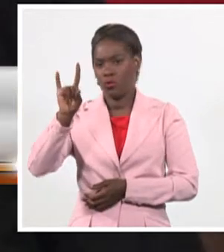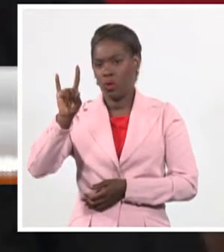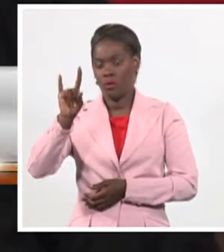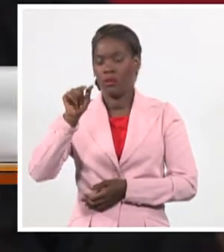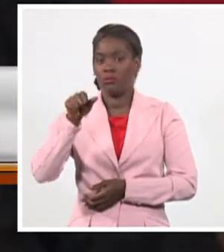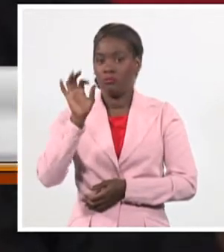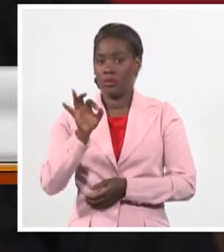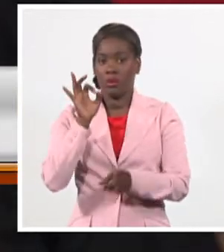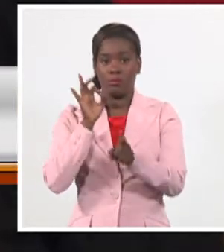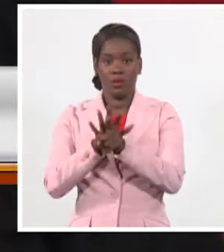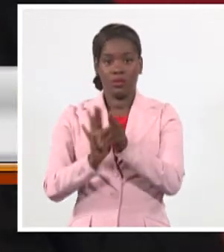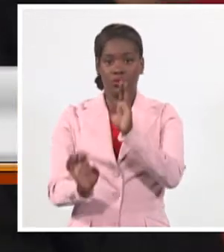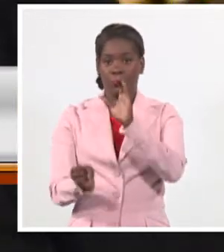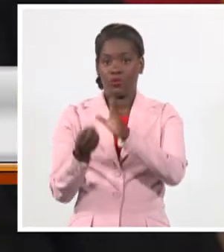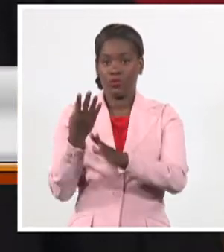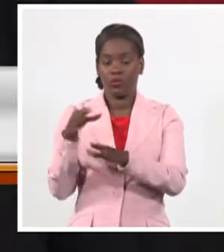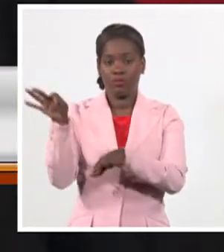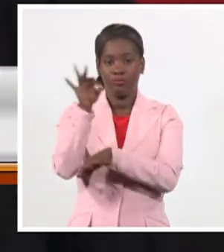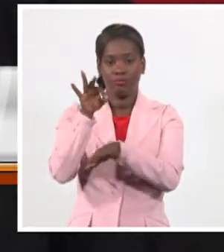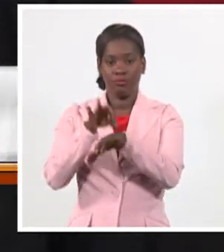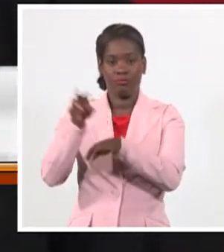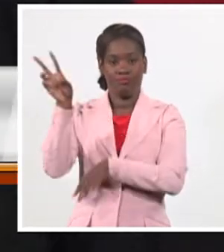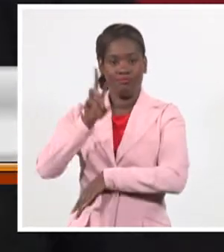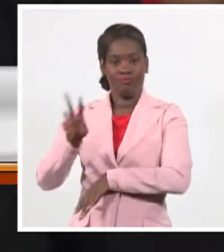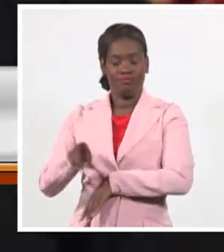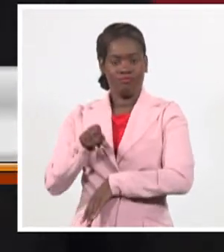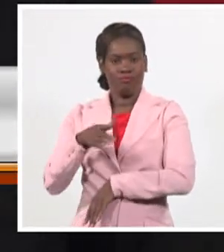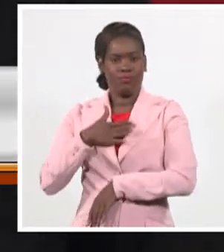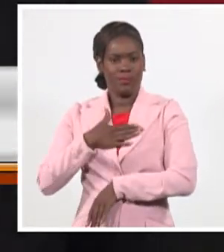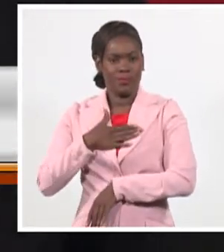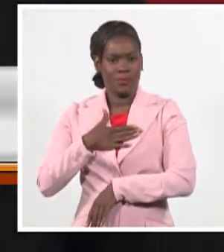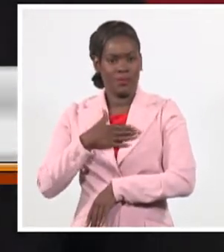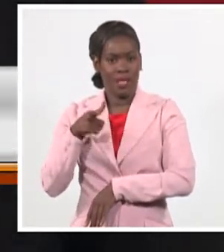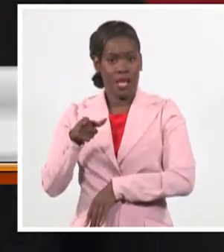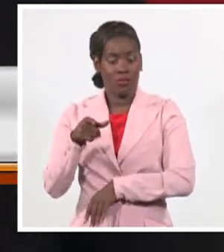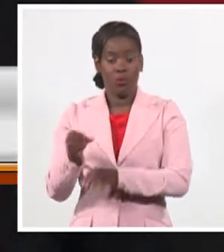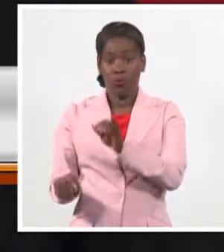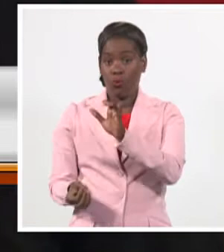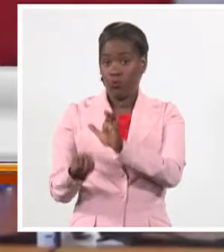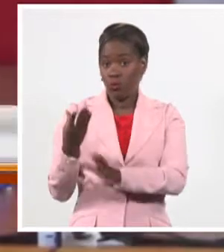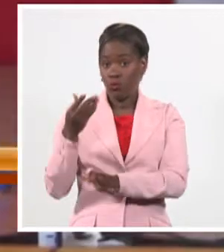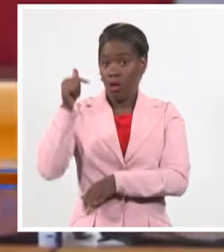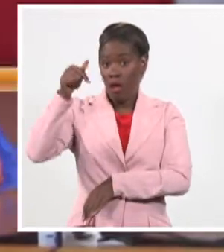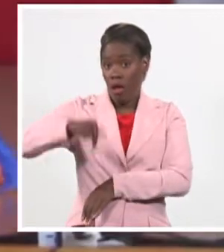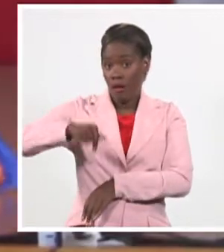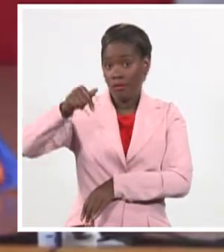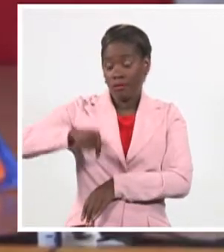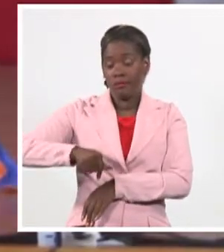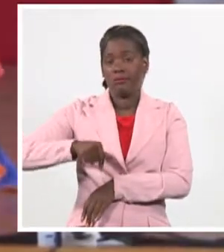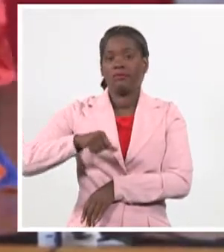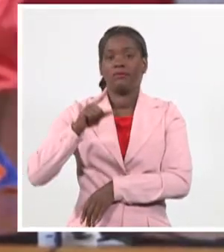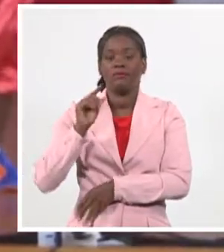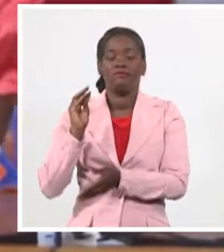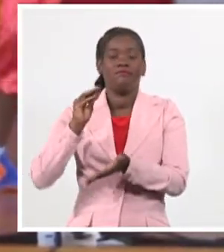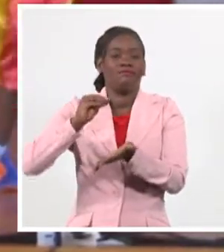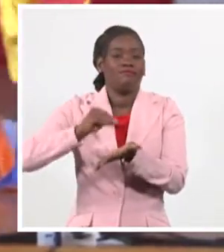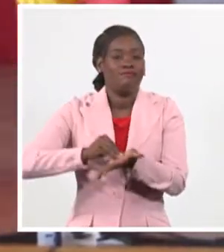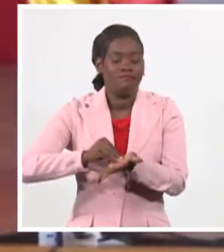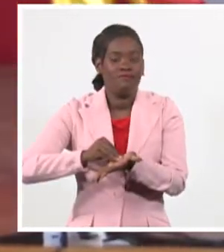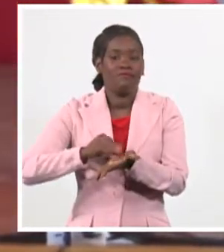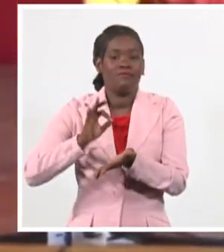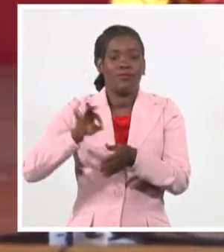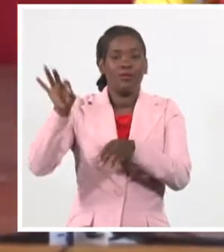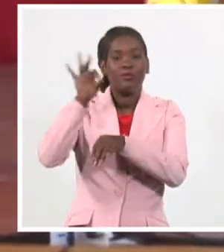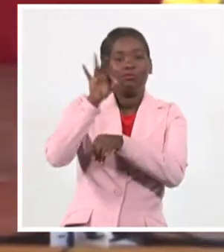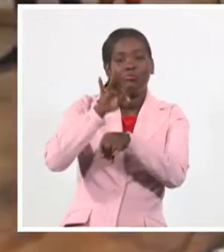formó la Colmenita Bolivariana, que incluso ese nombre salió desde aquí mismo, desde Barlovento. Se decidió ponerle Colmenita Bolivariana por el tema